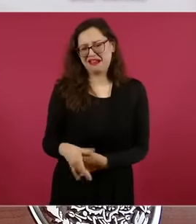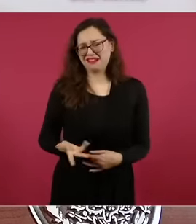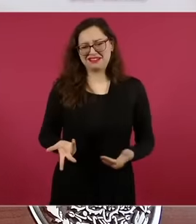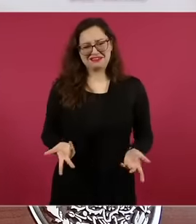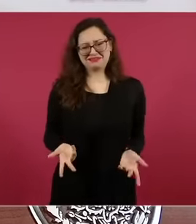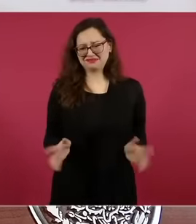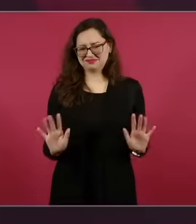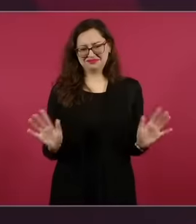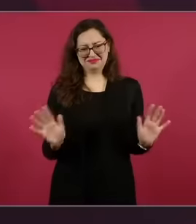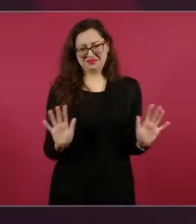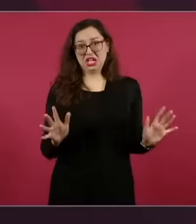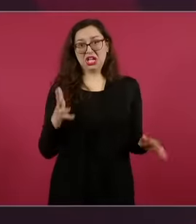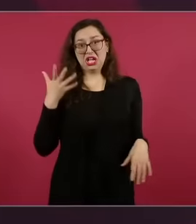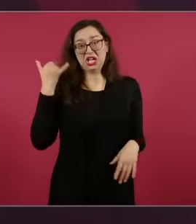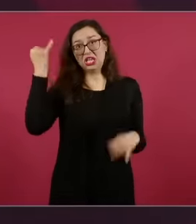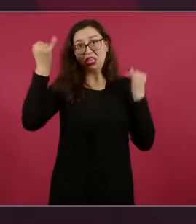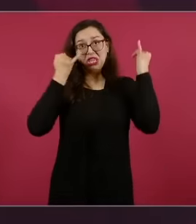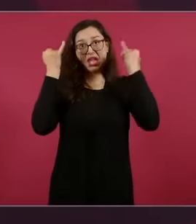Cada quien